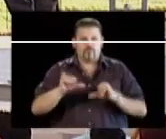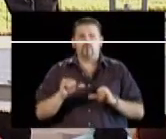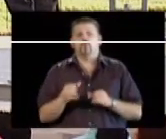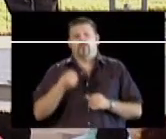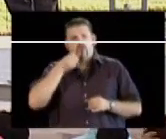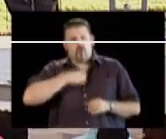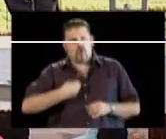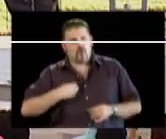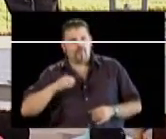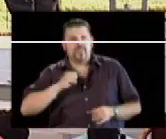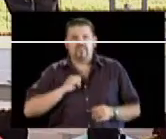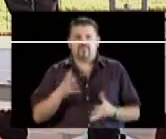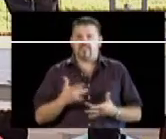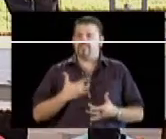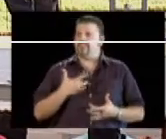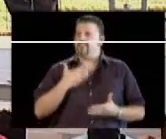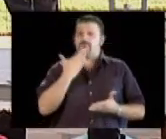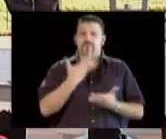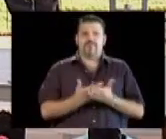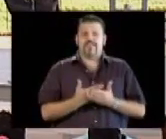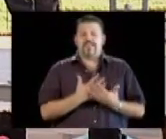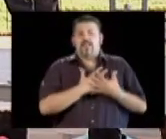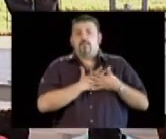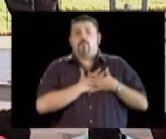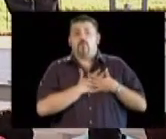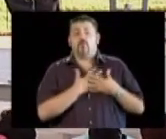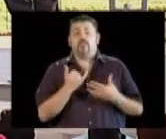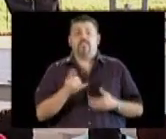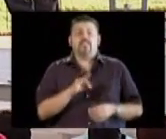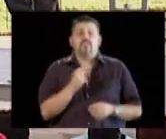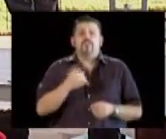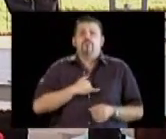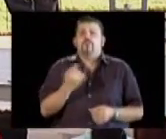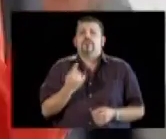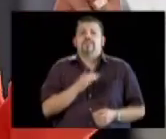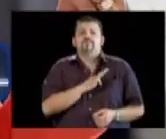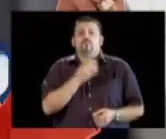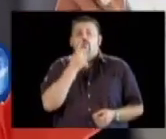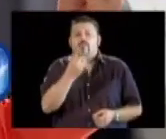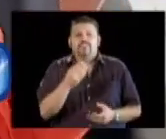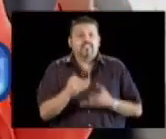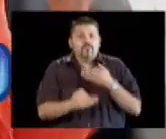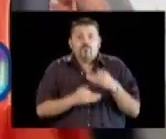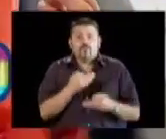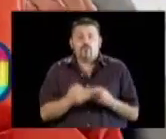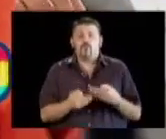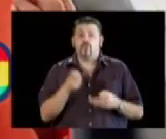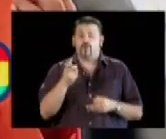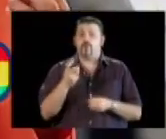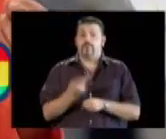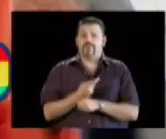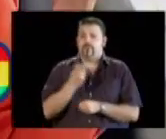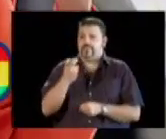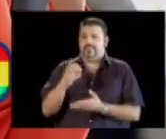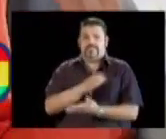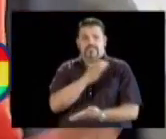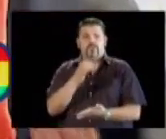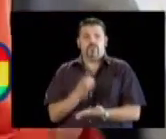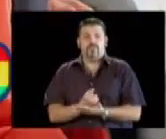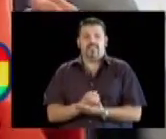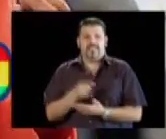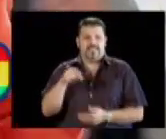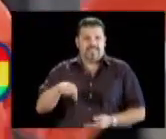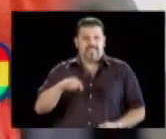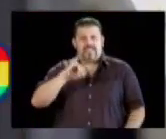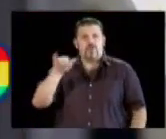Así es, me rejuveneció OmniLife, el amor, y ¿qué les puedo decir? Todo sucedió aquí en esta ciudad, en